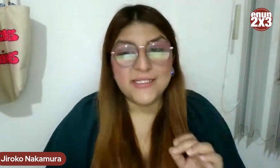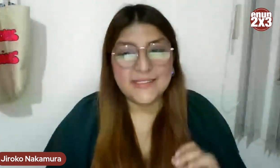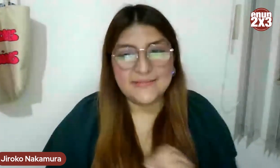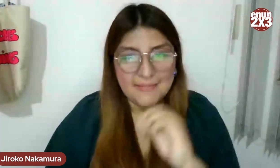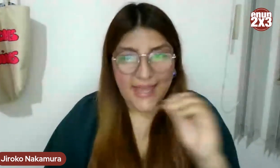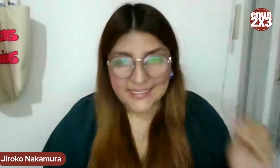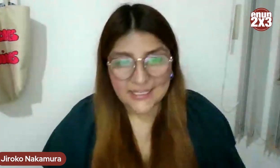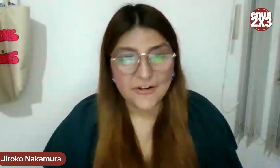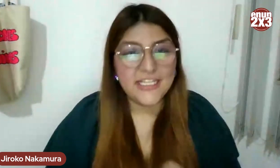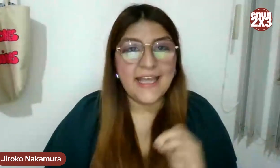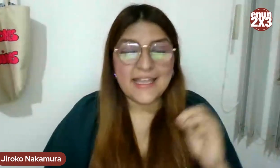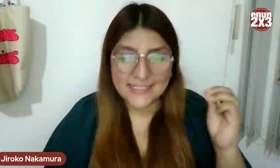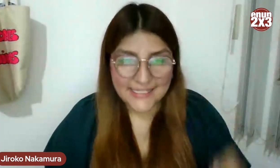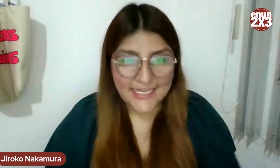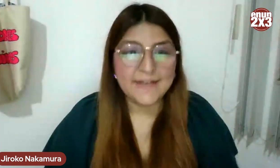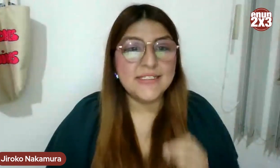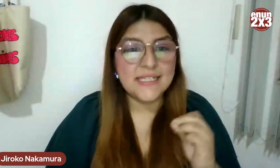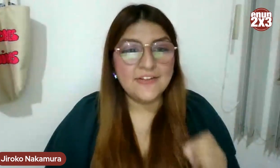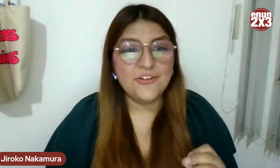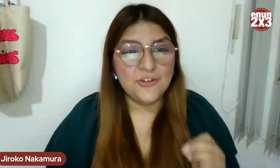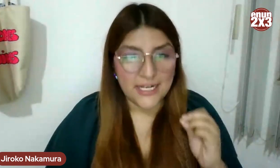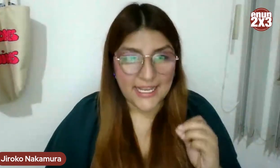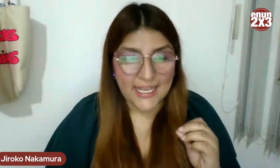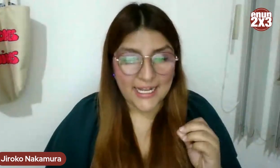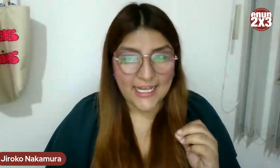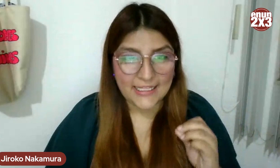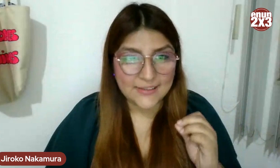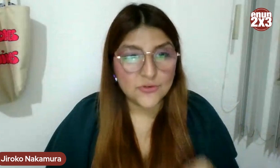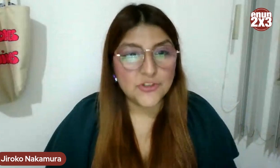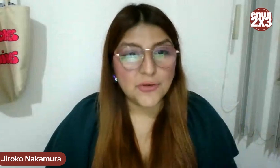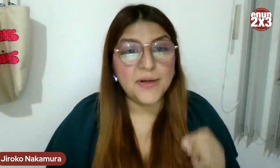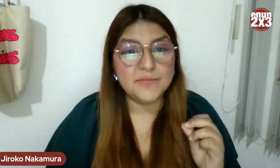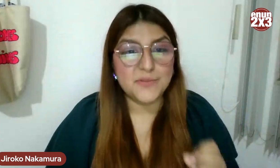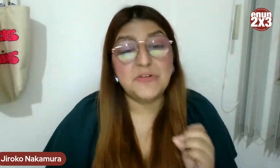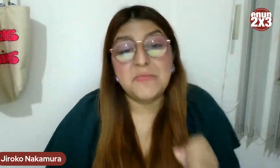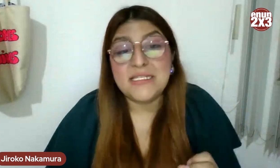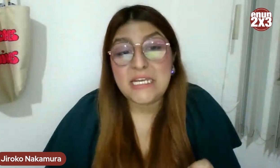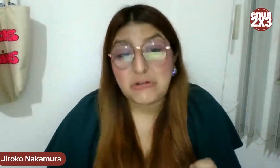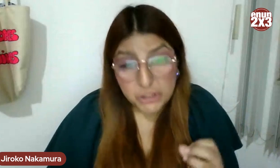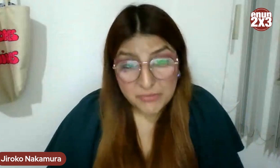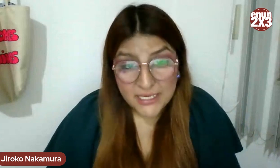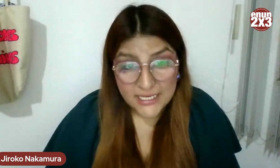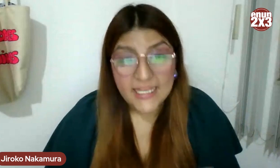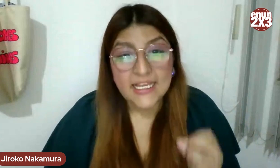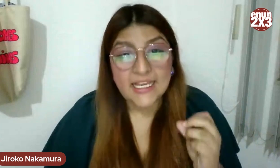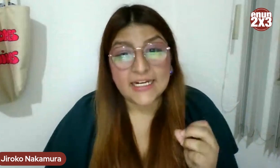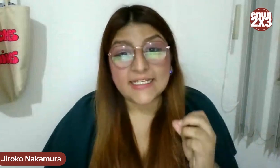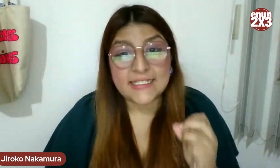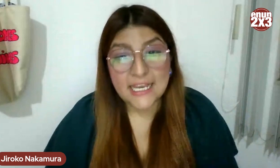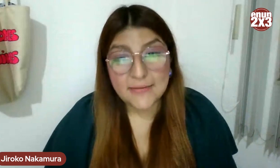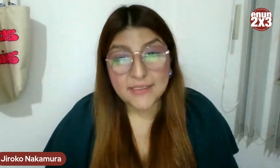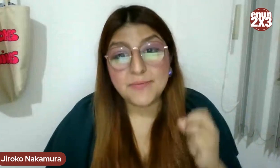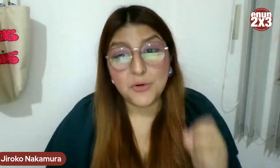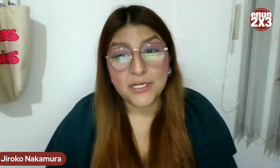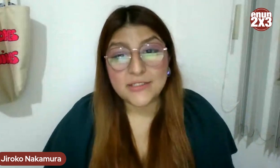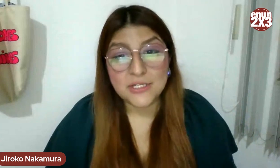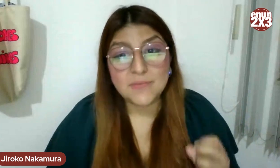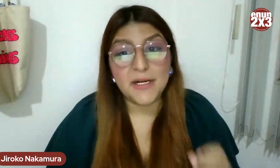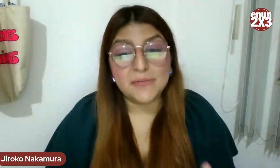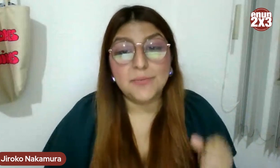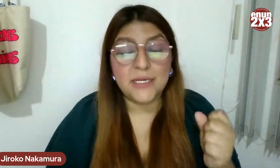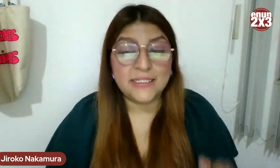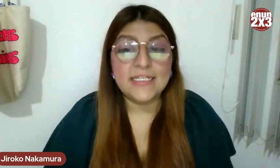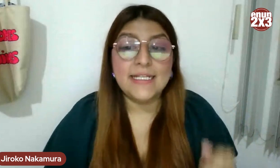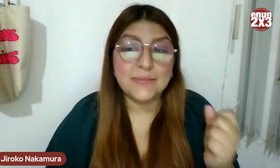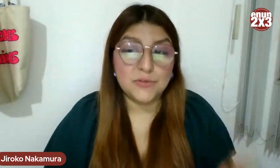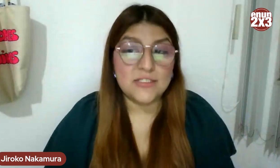inicio, pues hasta ahorita sigue avanzando la discusión, pero pues son más de 8.000 reservas de